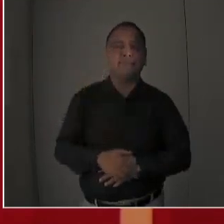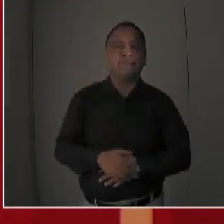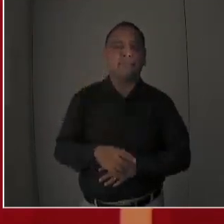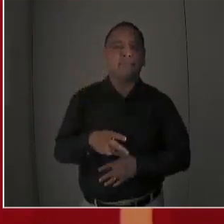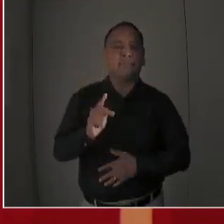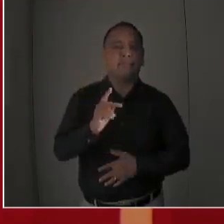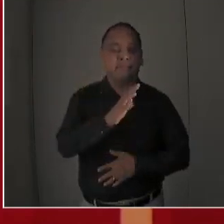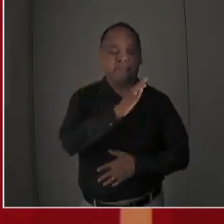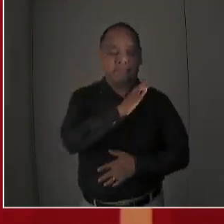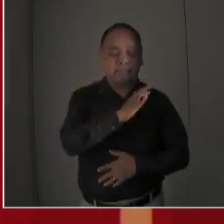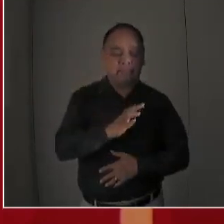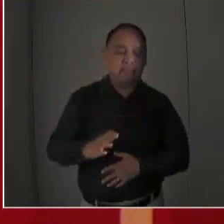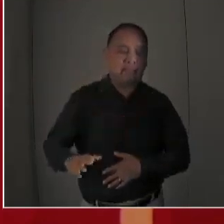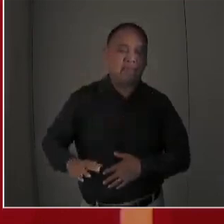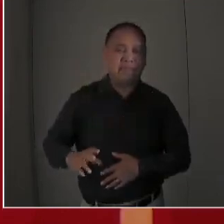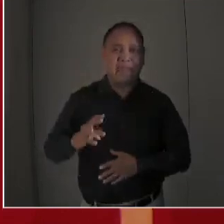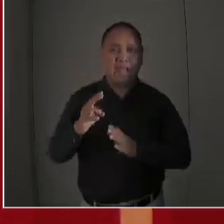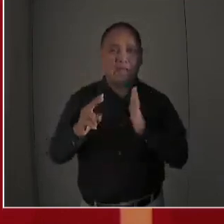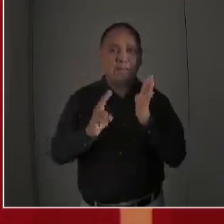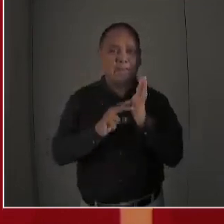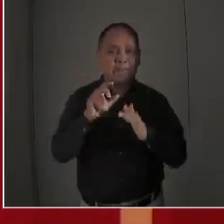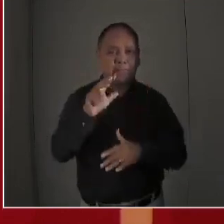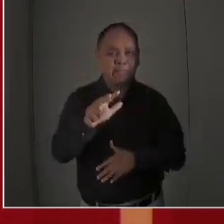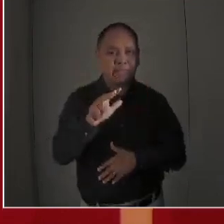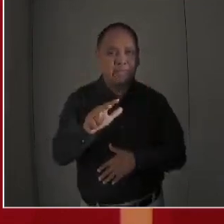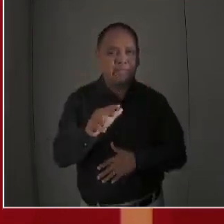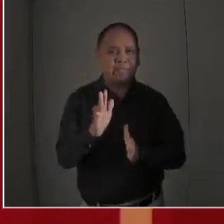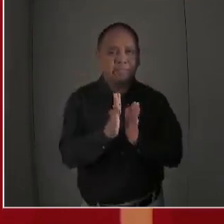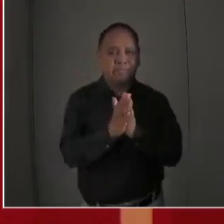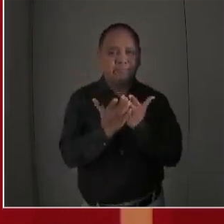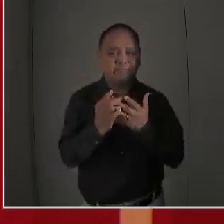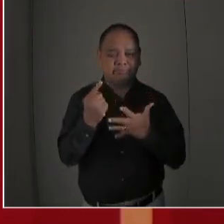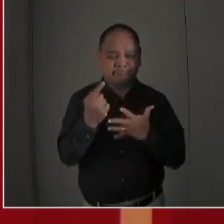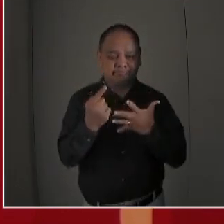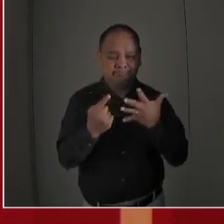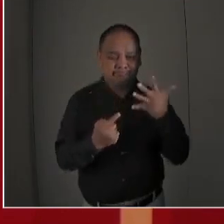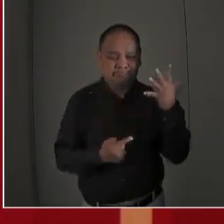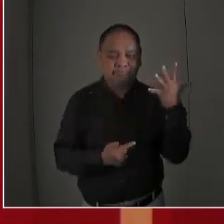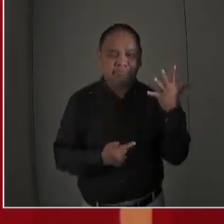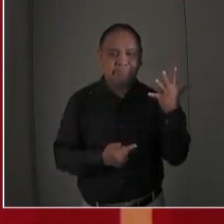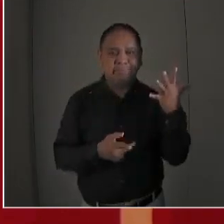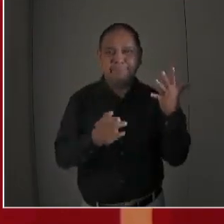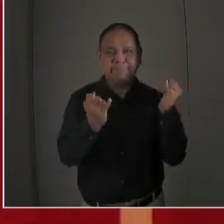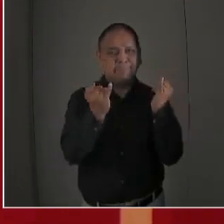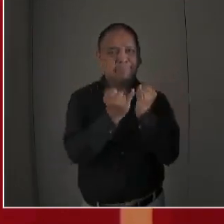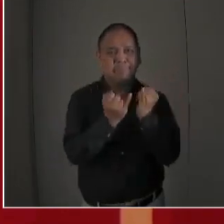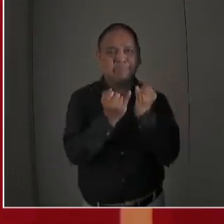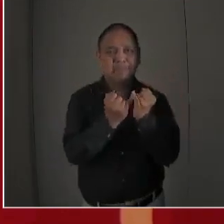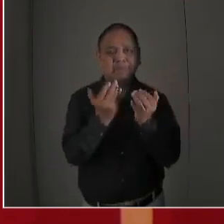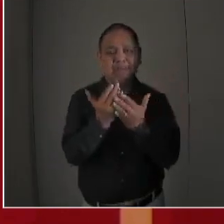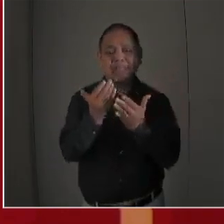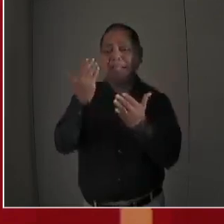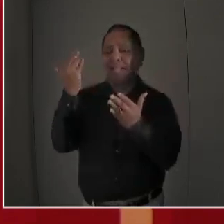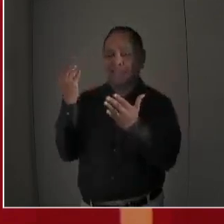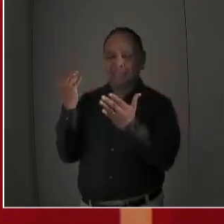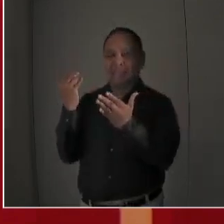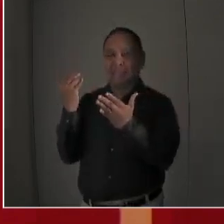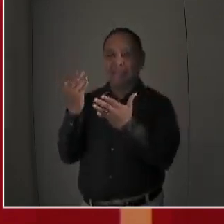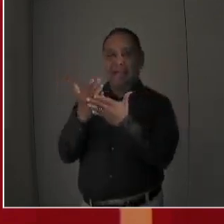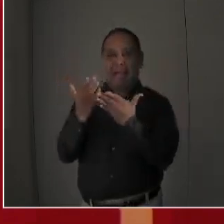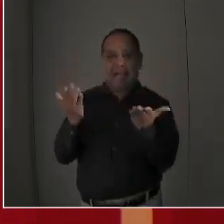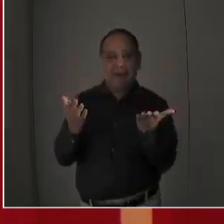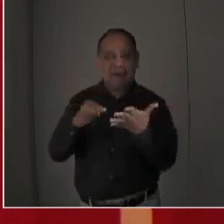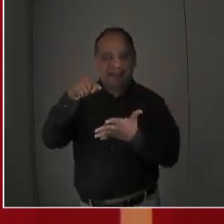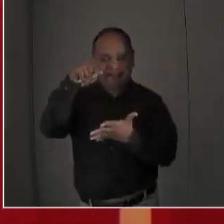a presidente en el 18, se presentó, que era una guía ética y moral? Pues este es el antecedente Y hoy vamos a